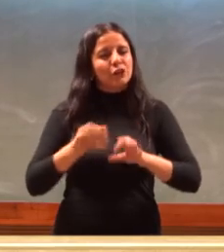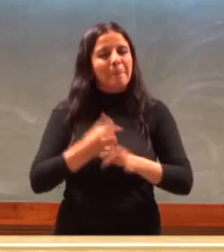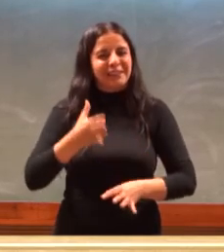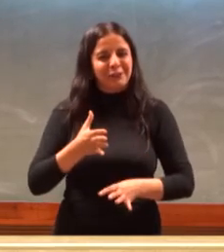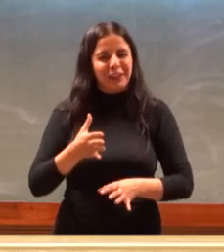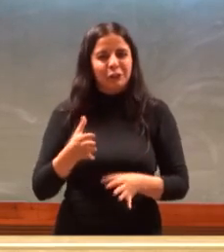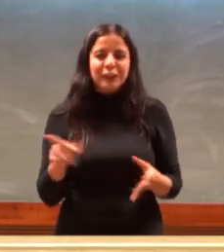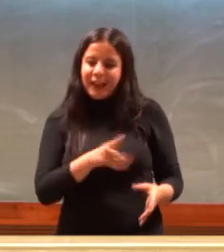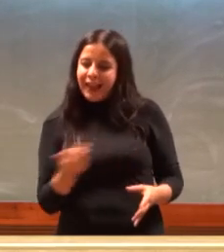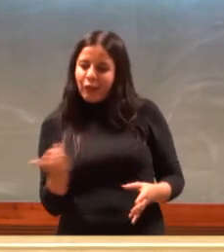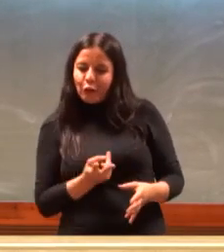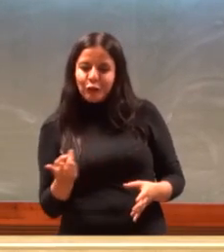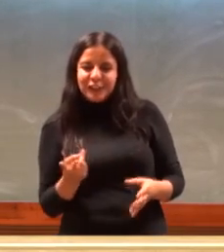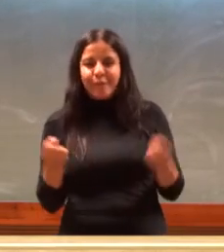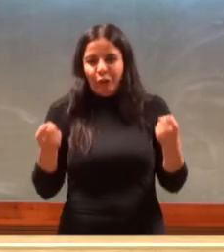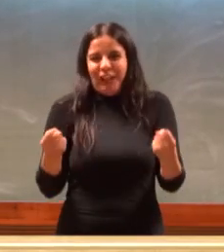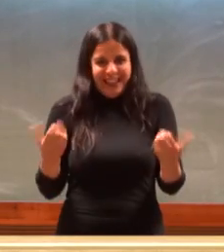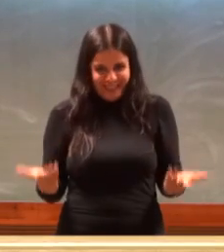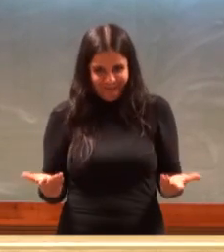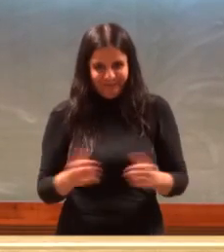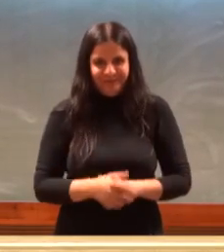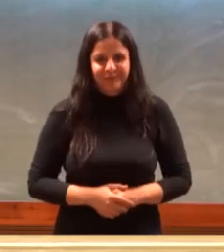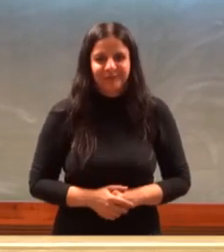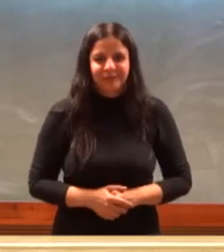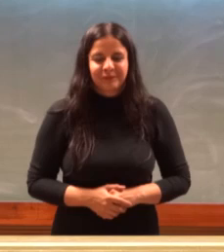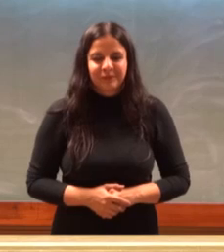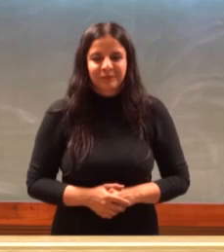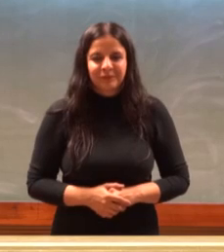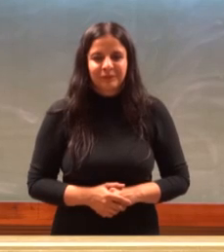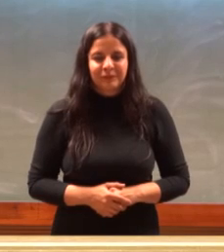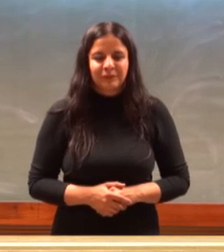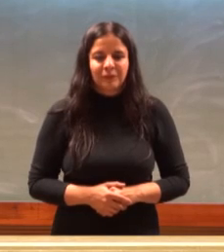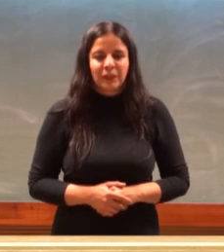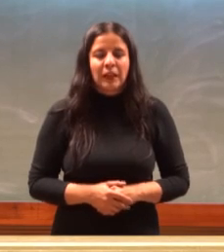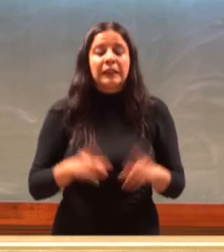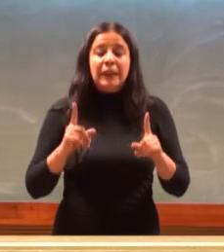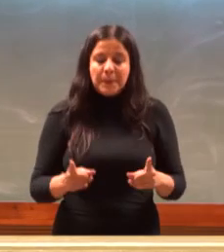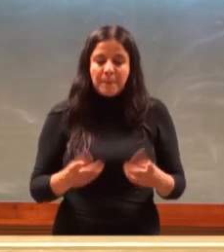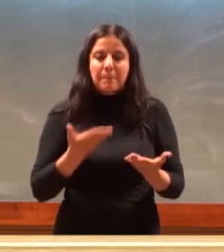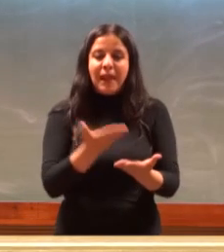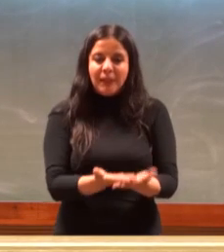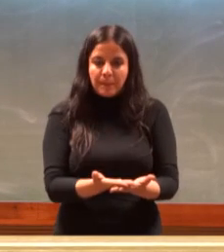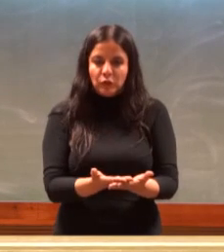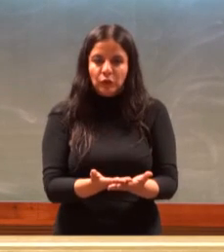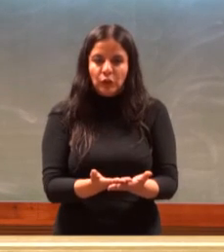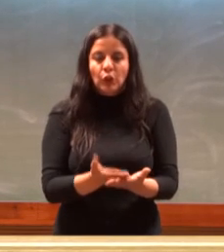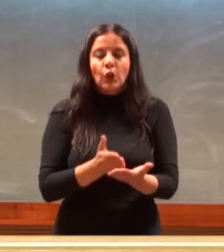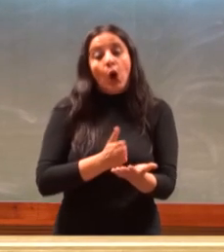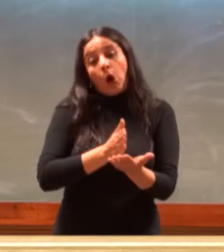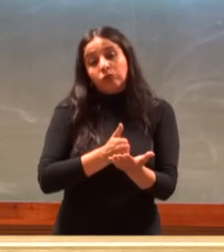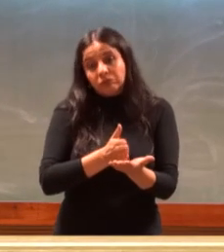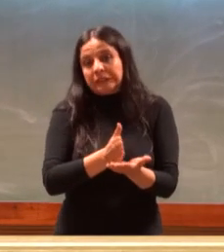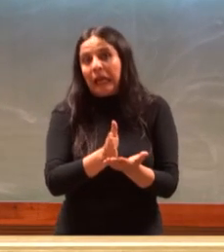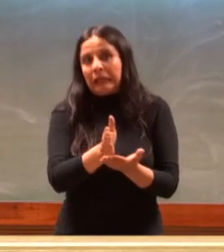fortalece institucionalmente el área eh estamos planteando también continuar con la convocatoria de